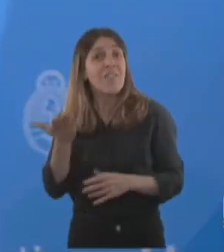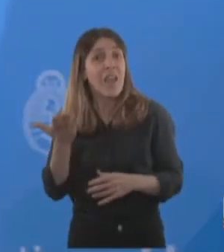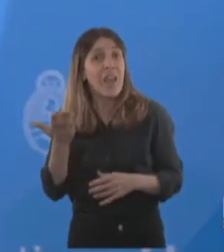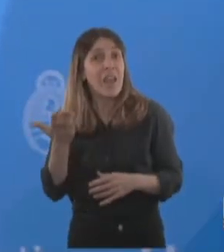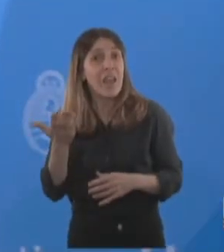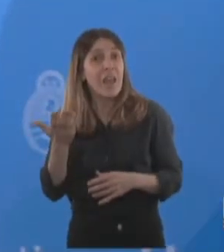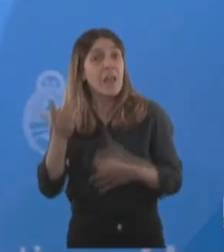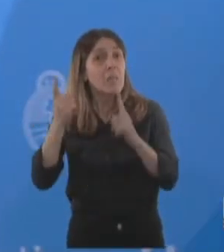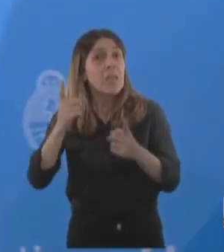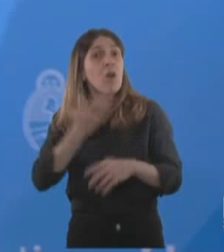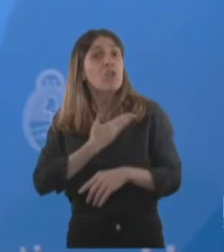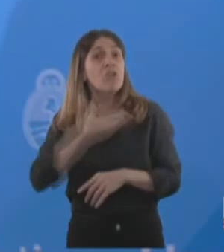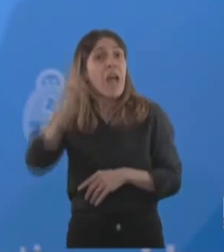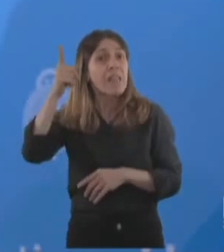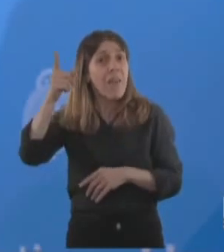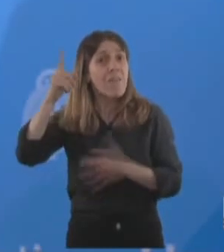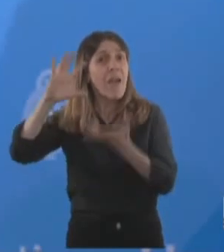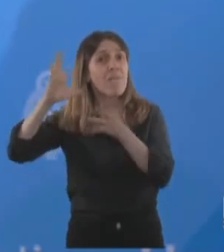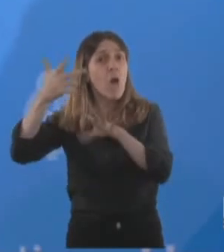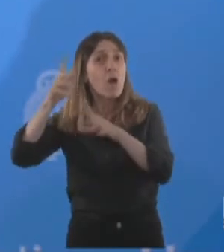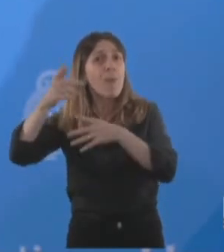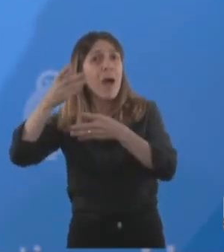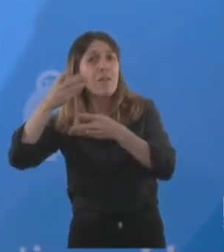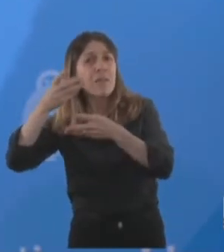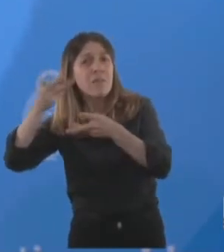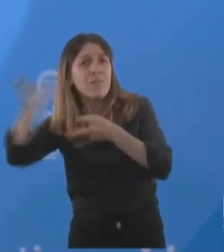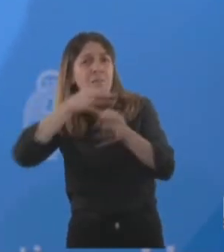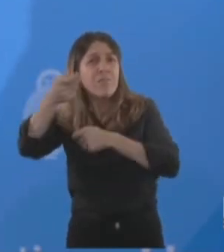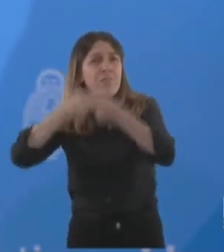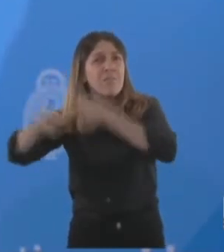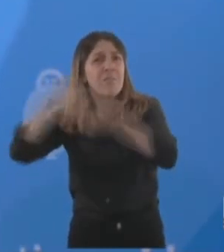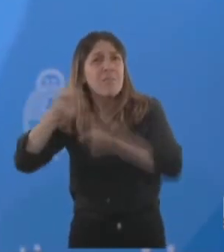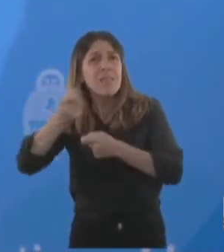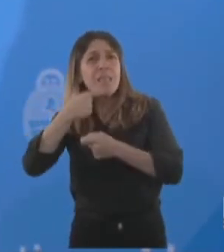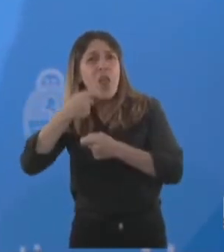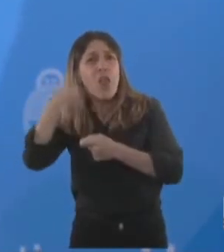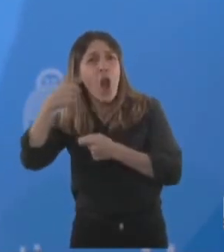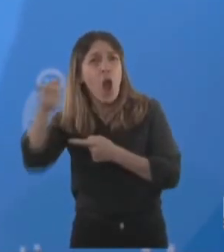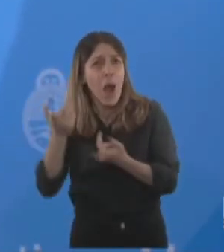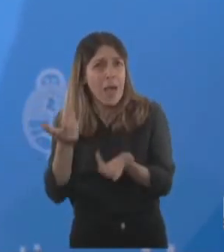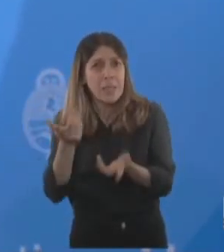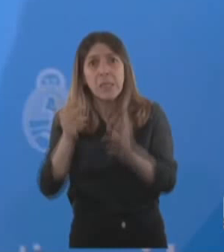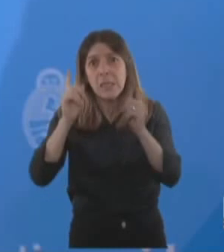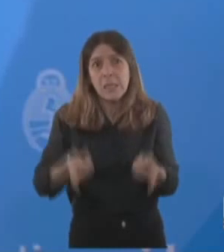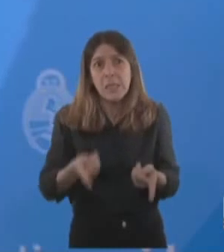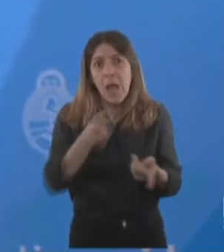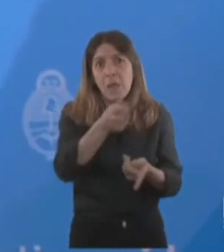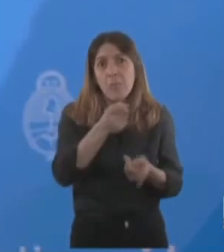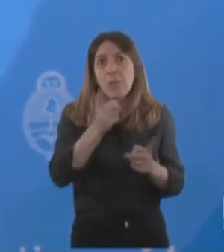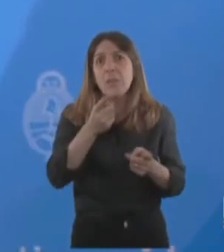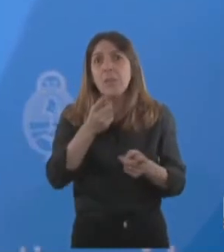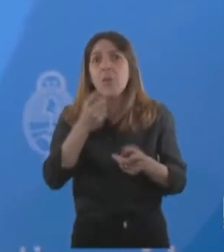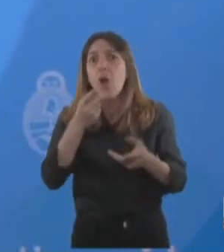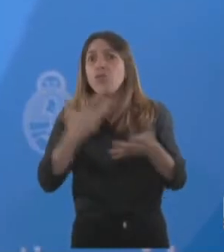se ha desarrollado el narcotráfico en Rosario y cómo ha afectado a estructuras del Estado